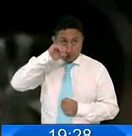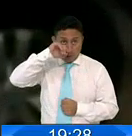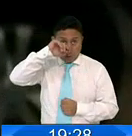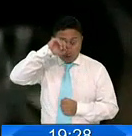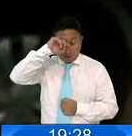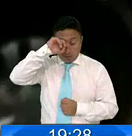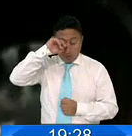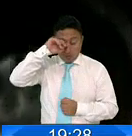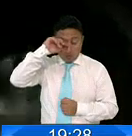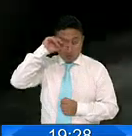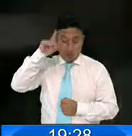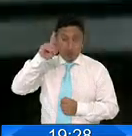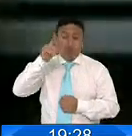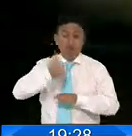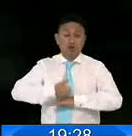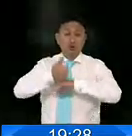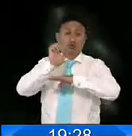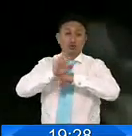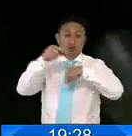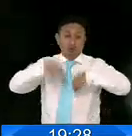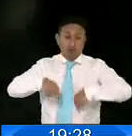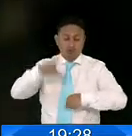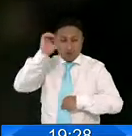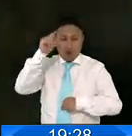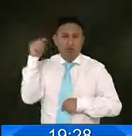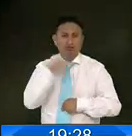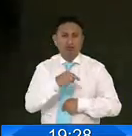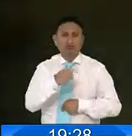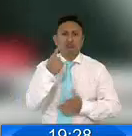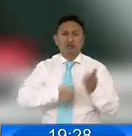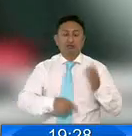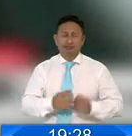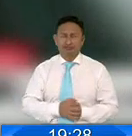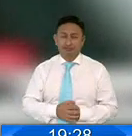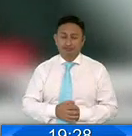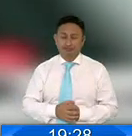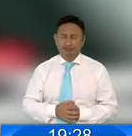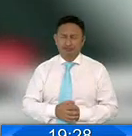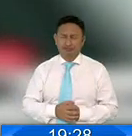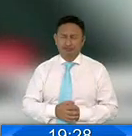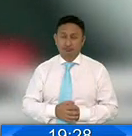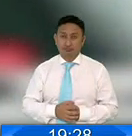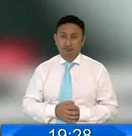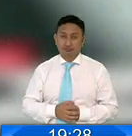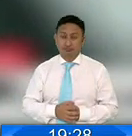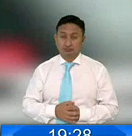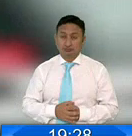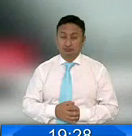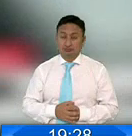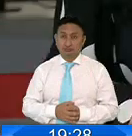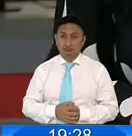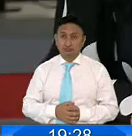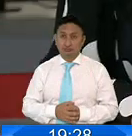espera que las autoridades ecuatorianas se pronuncien sobre esta detención, informó Ismenia